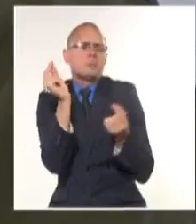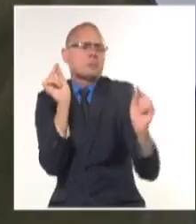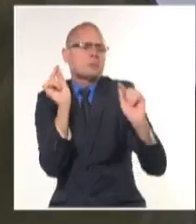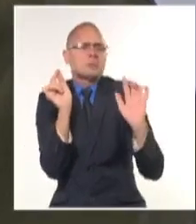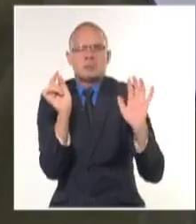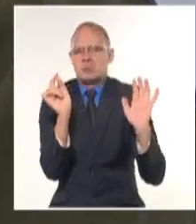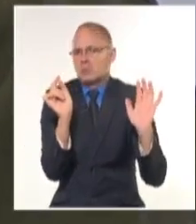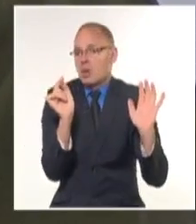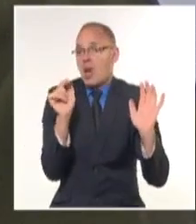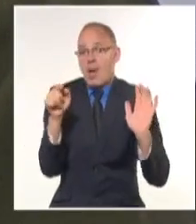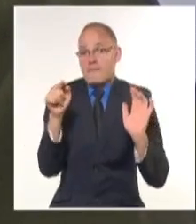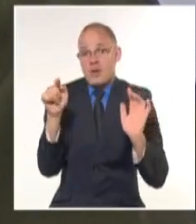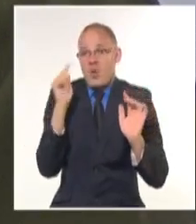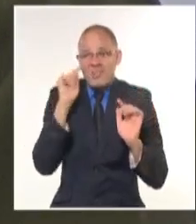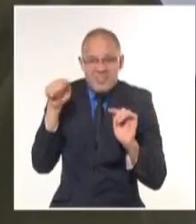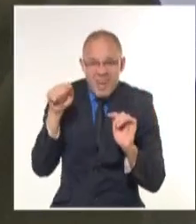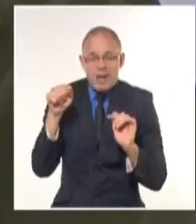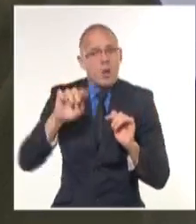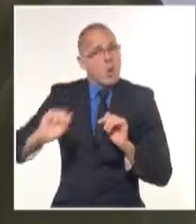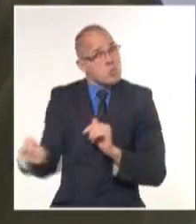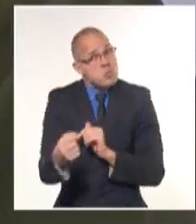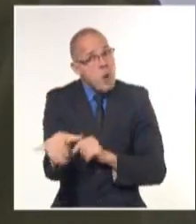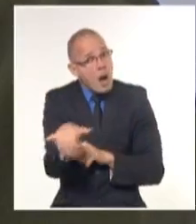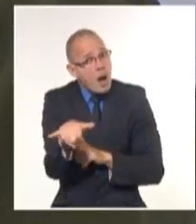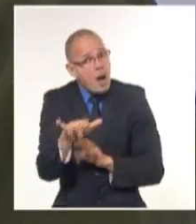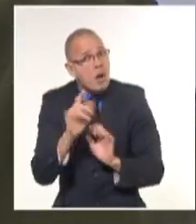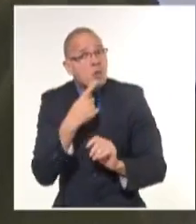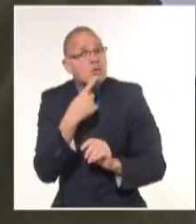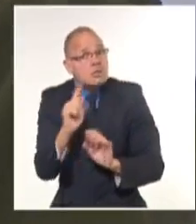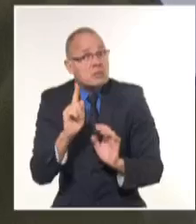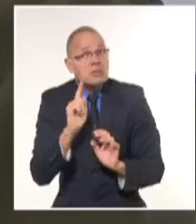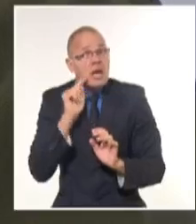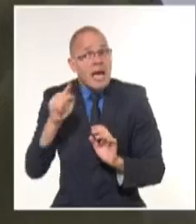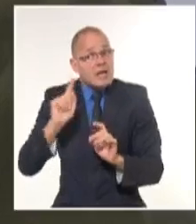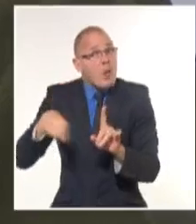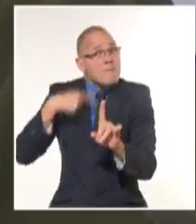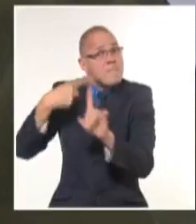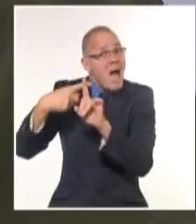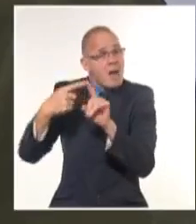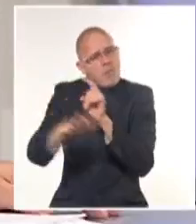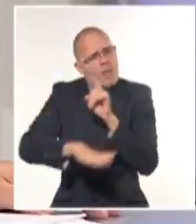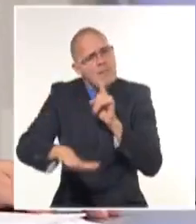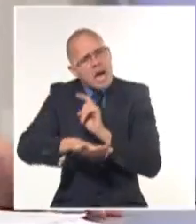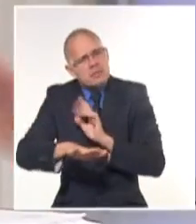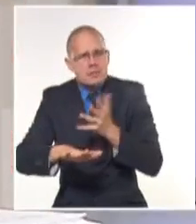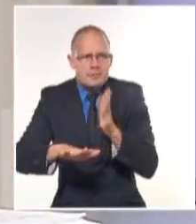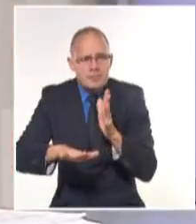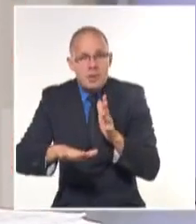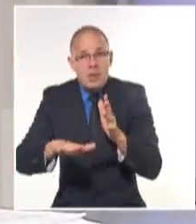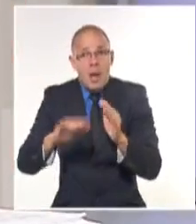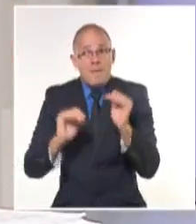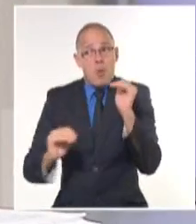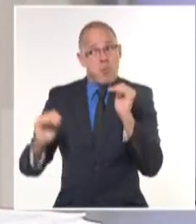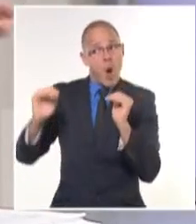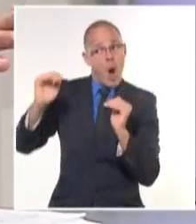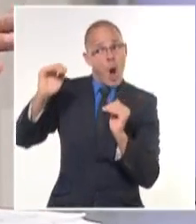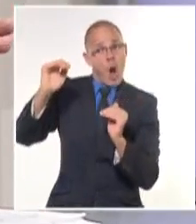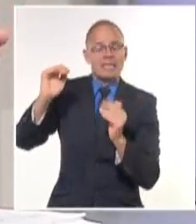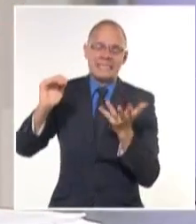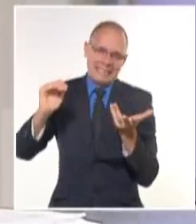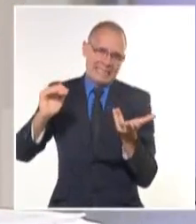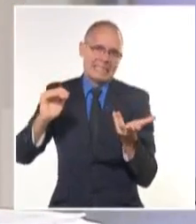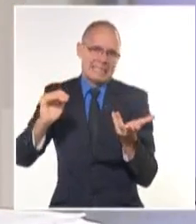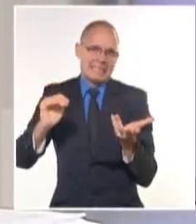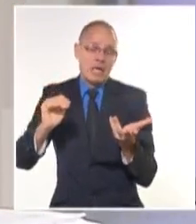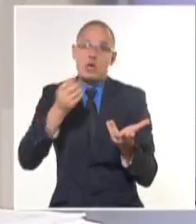el rigor y la severidad, yo diría que hasta superior desde la base. Porque es que no podemos dar la idea de que entonces, como es a nivel nacional, ahí no